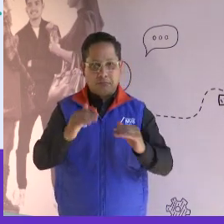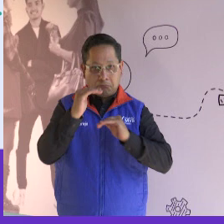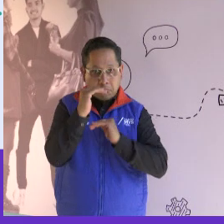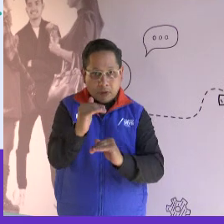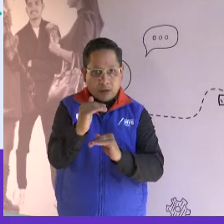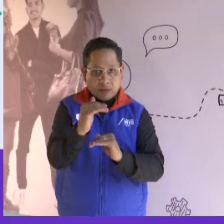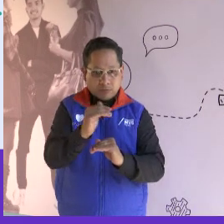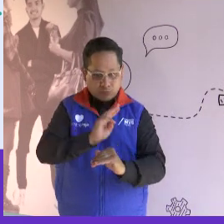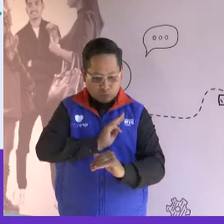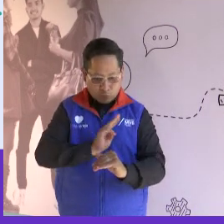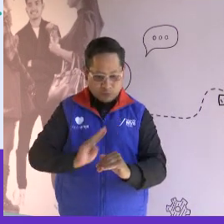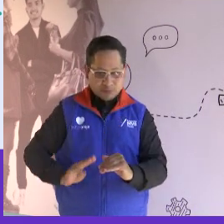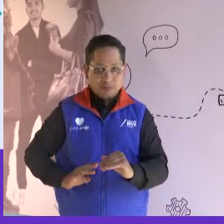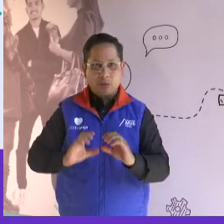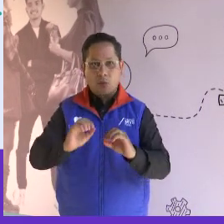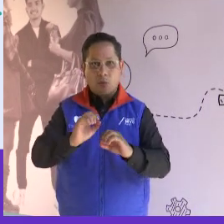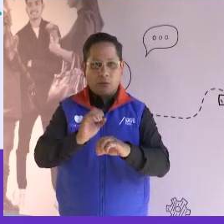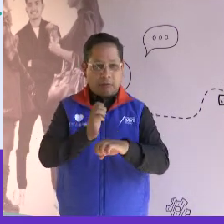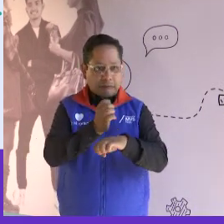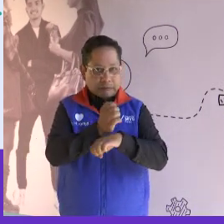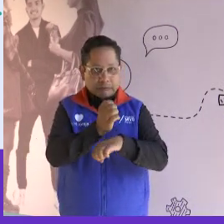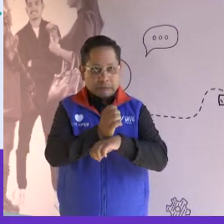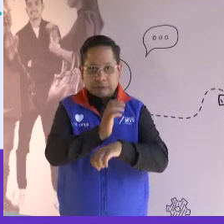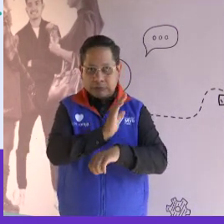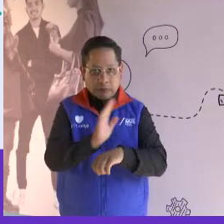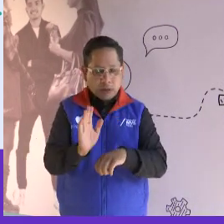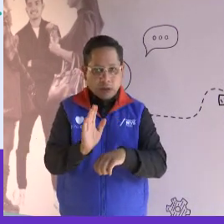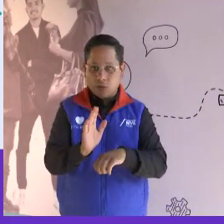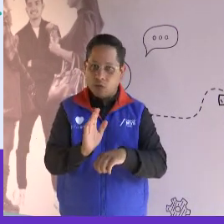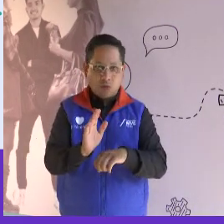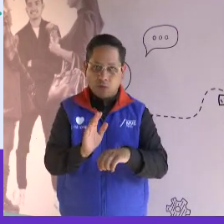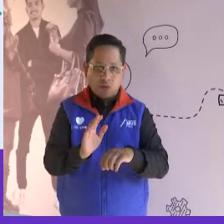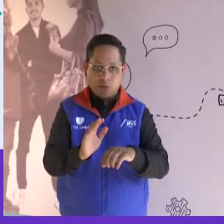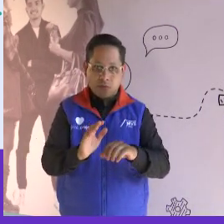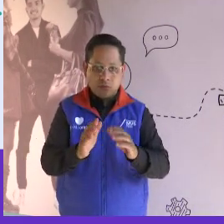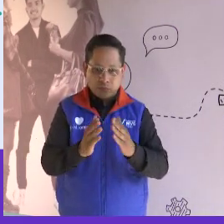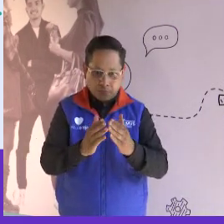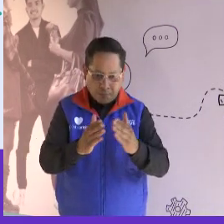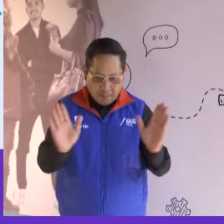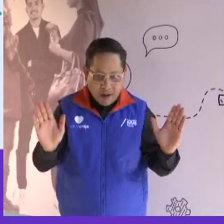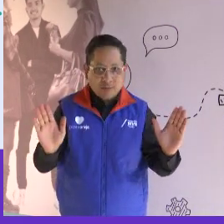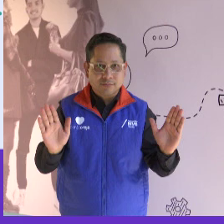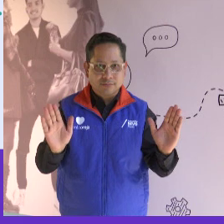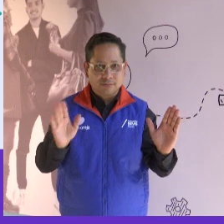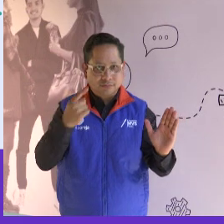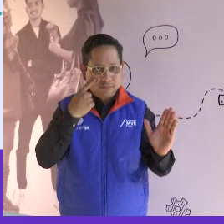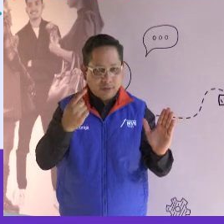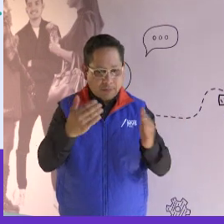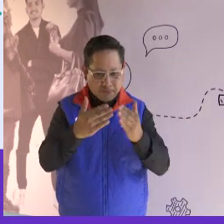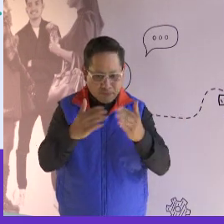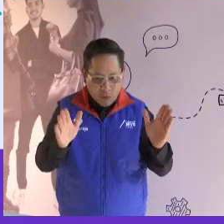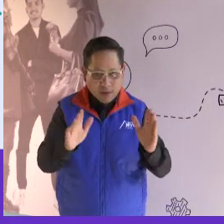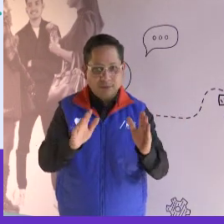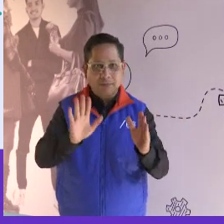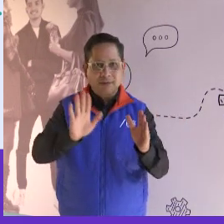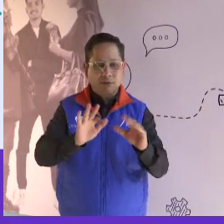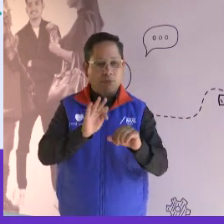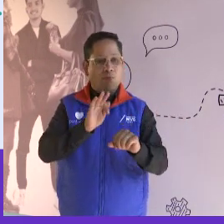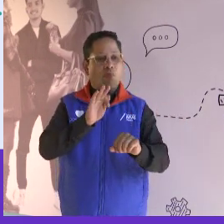para tener una voz más allá del control que puedan tener ciertos actores. Entonces, esa